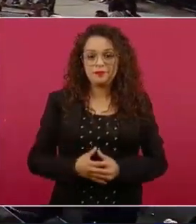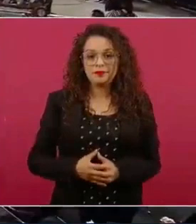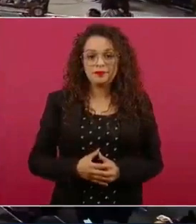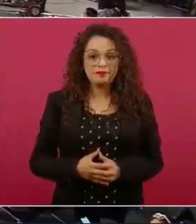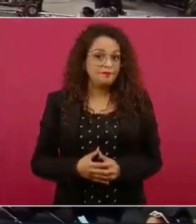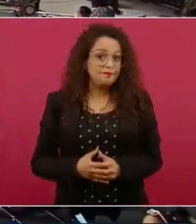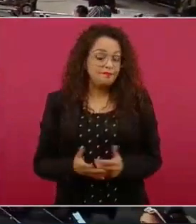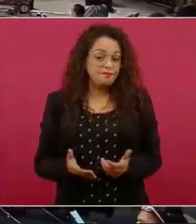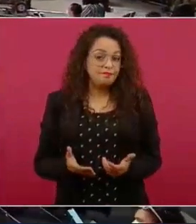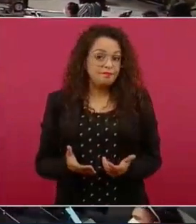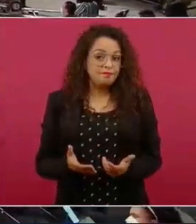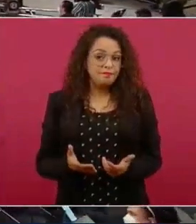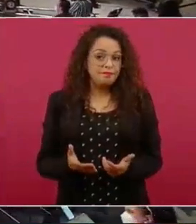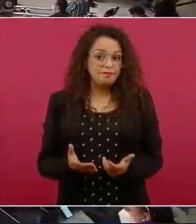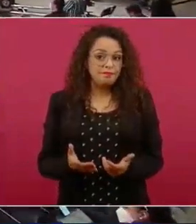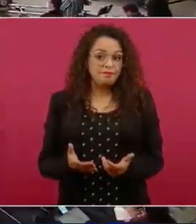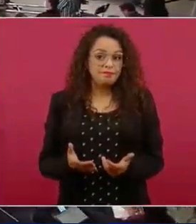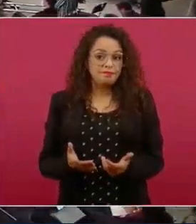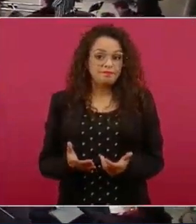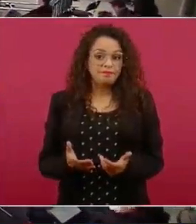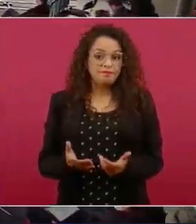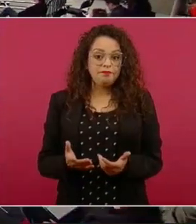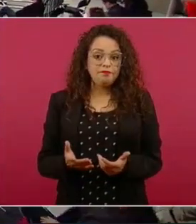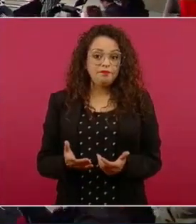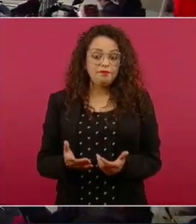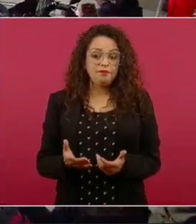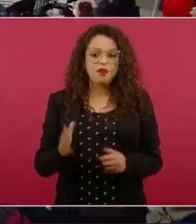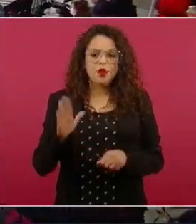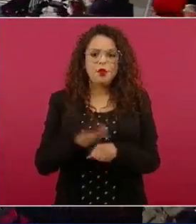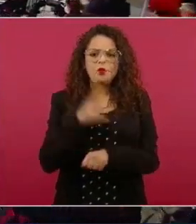¿Por qué no les va bien? Por eso,